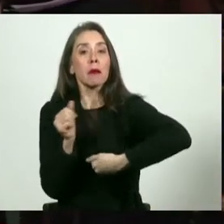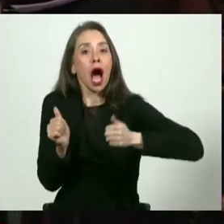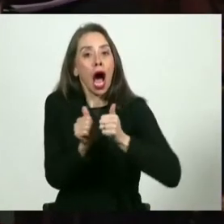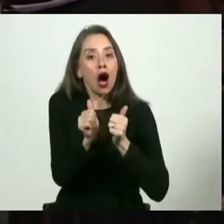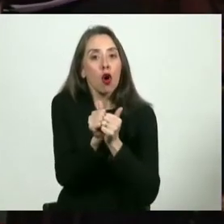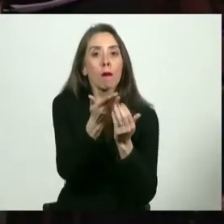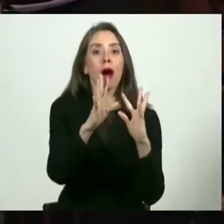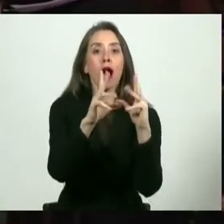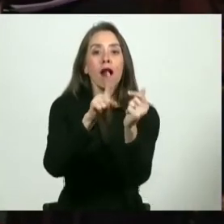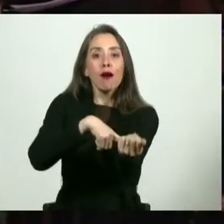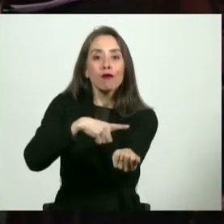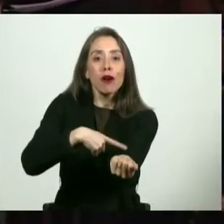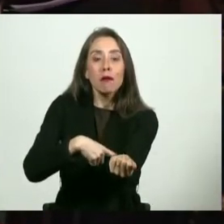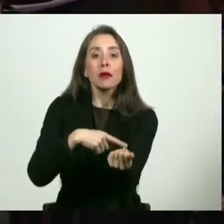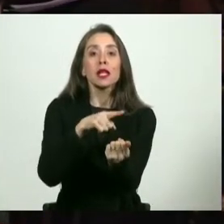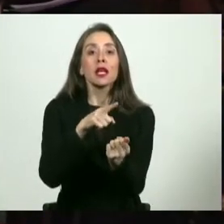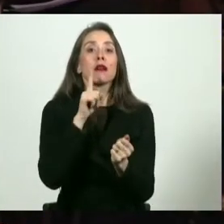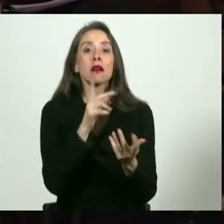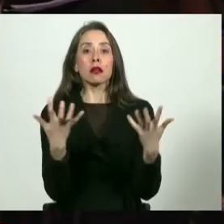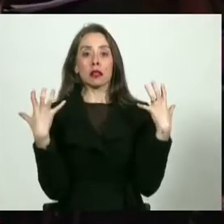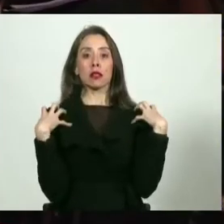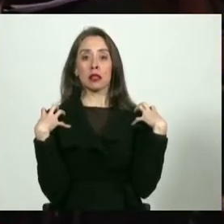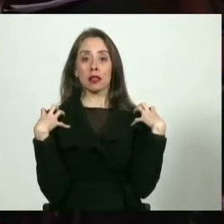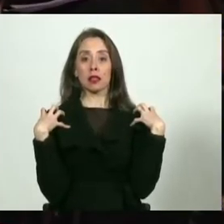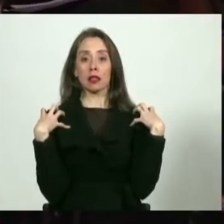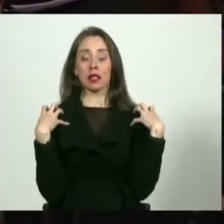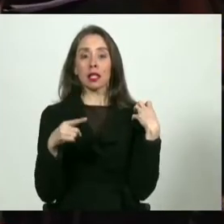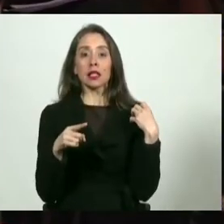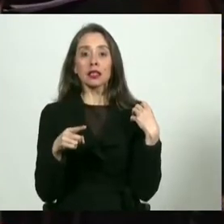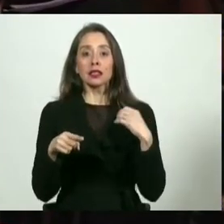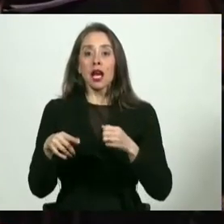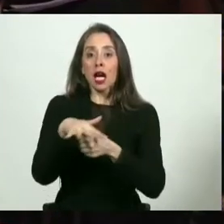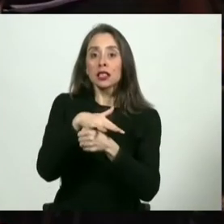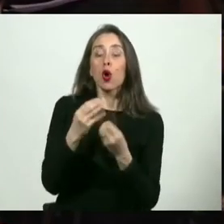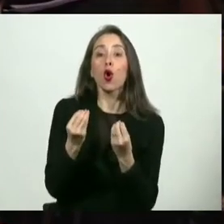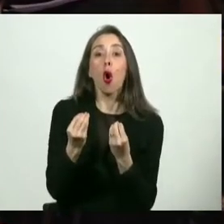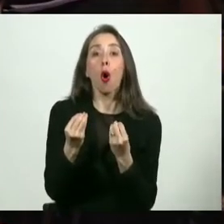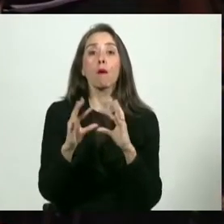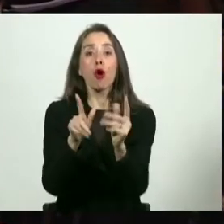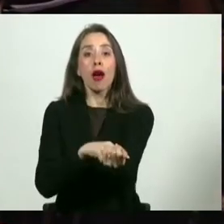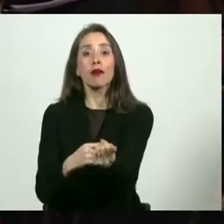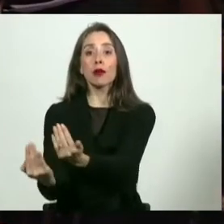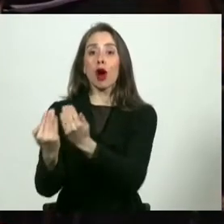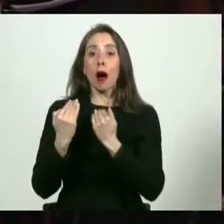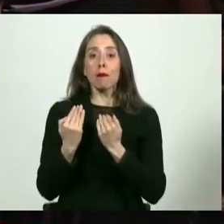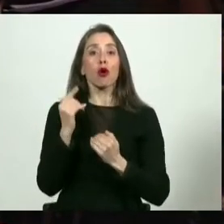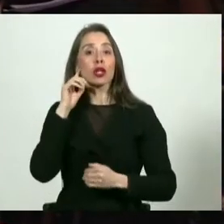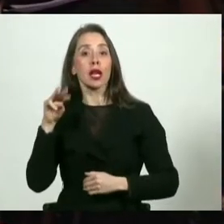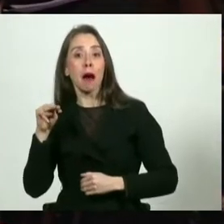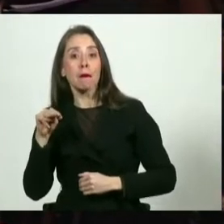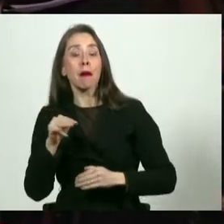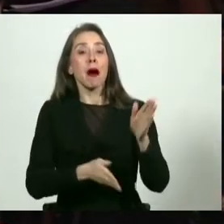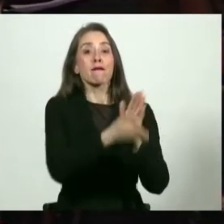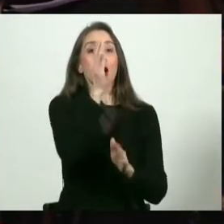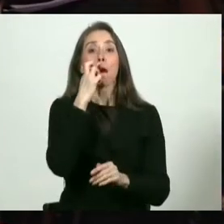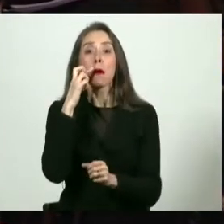familia, que es la que se hace al final cargo de esa situación, cómo tiene apoyos en el mundo del trabajo. Hoy día las madres, los padres trabajan,